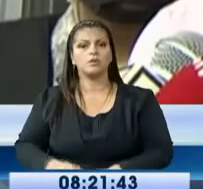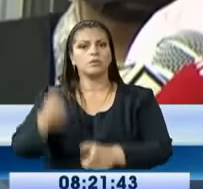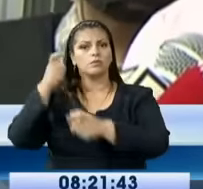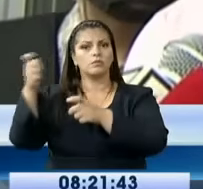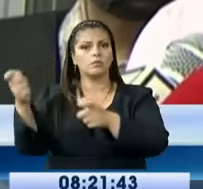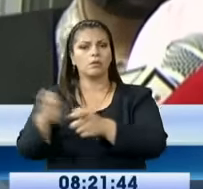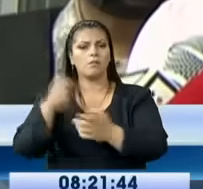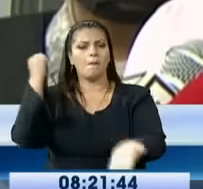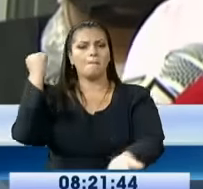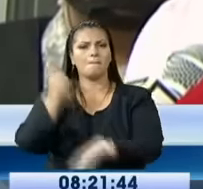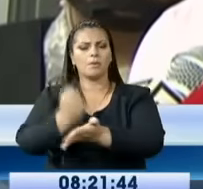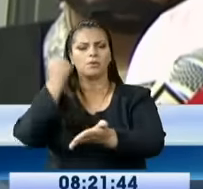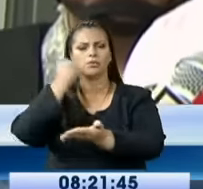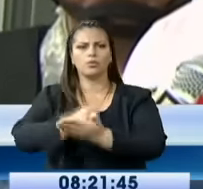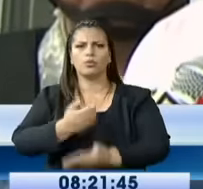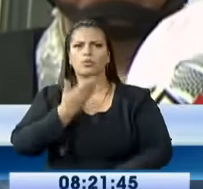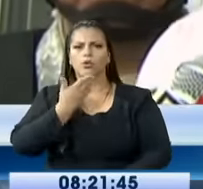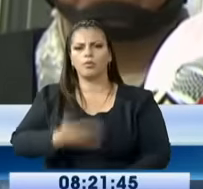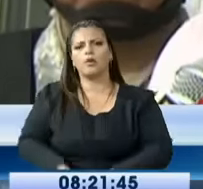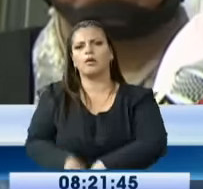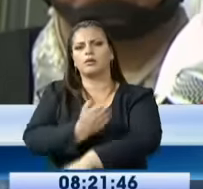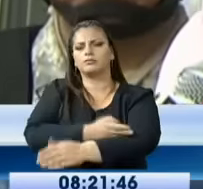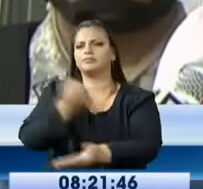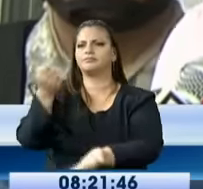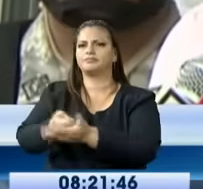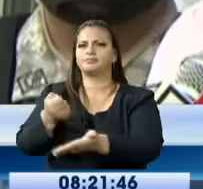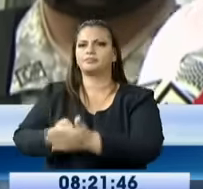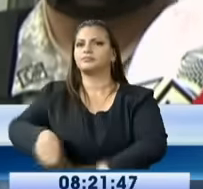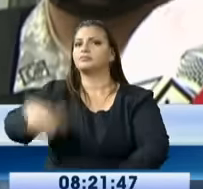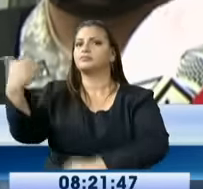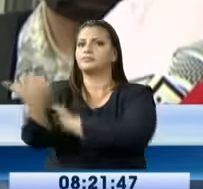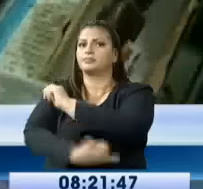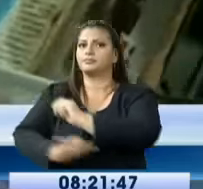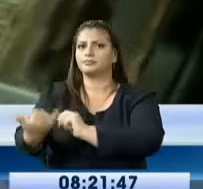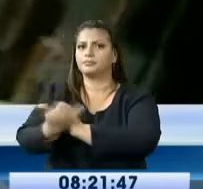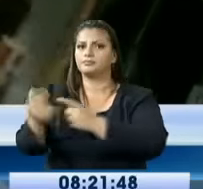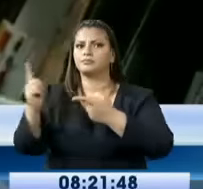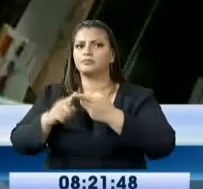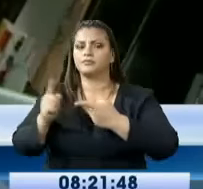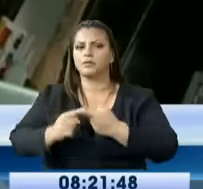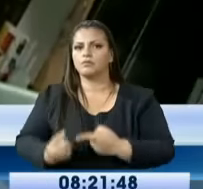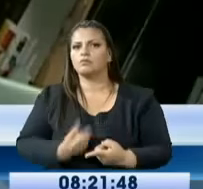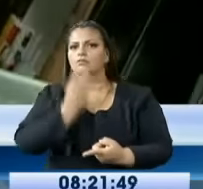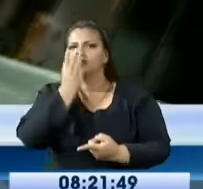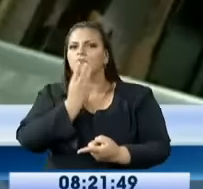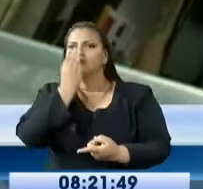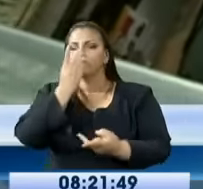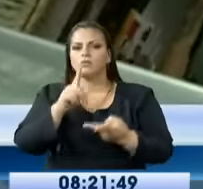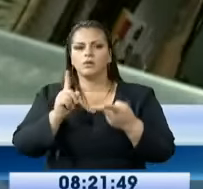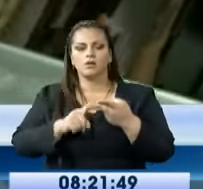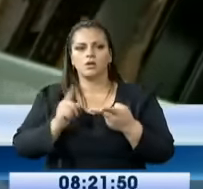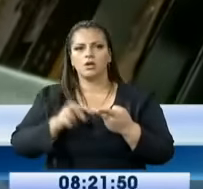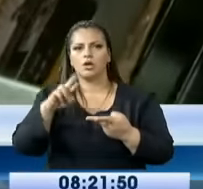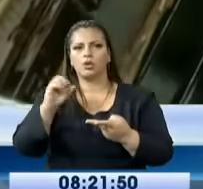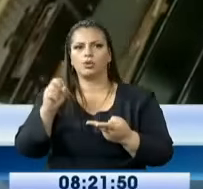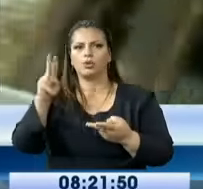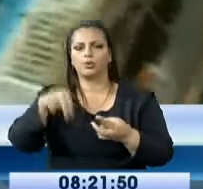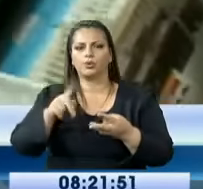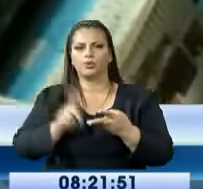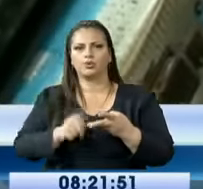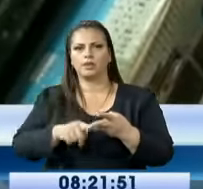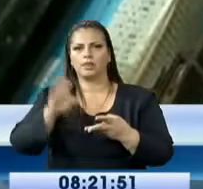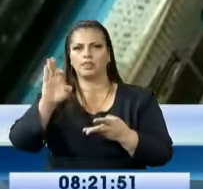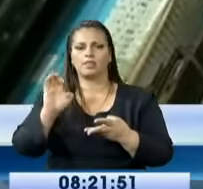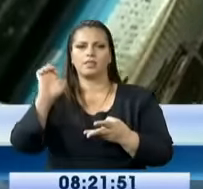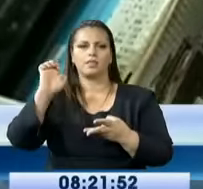de importación, mercancía extranjera, que son whisky, ron, tequila y vodka. Juan José Peralta, director regional de intervenciones del